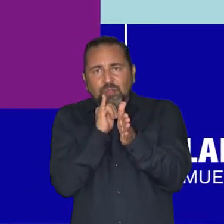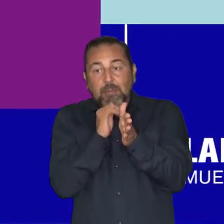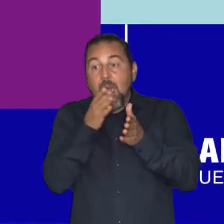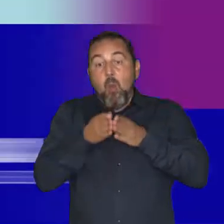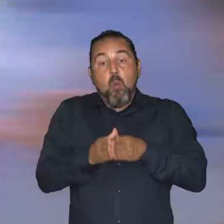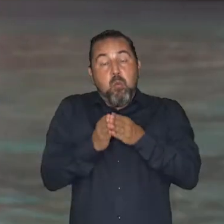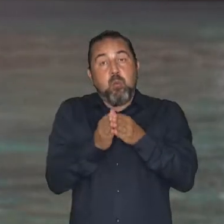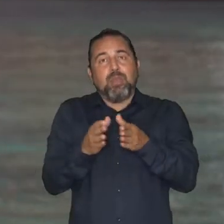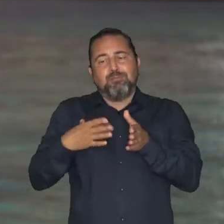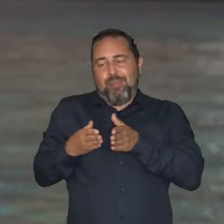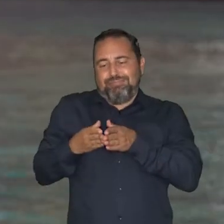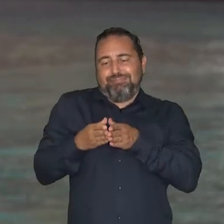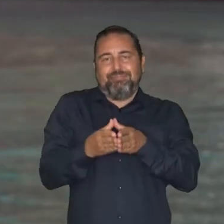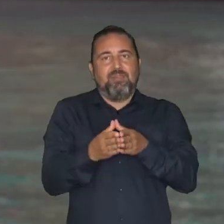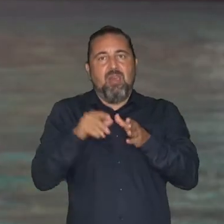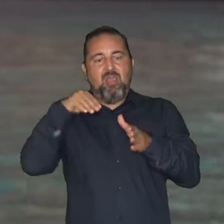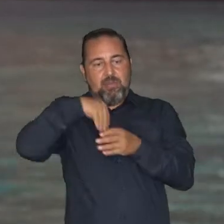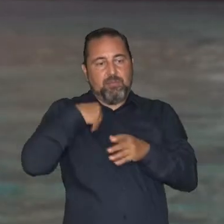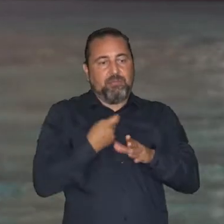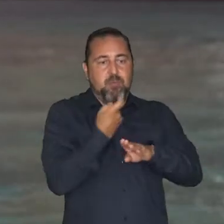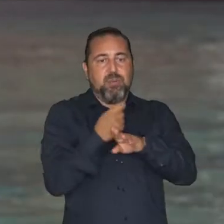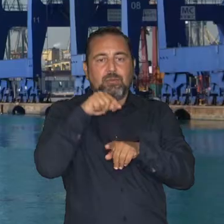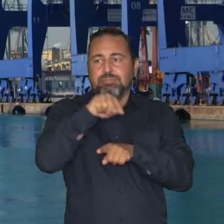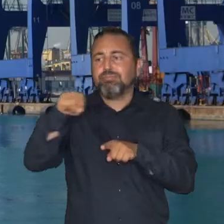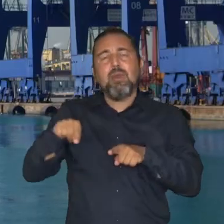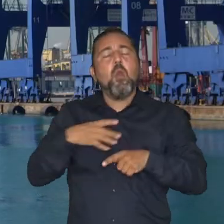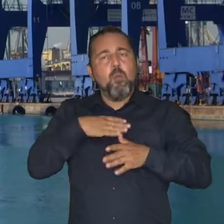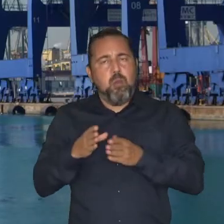buques puedan operar dentro de las dársenas.